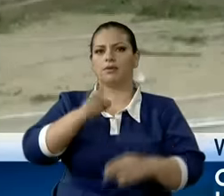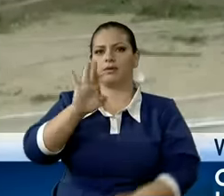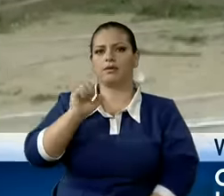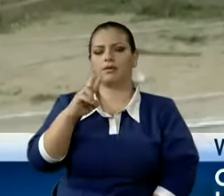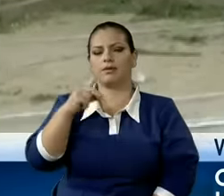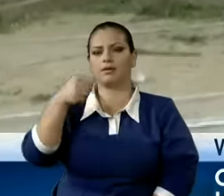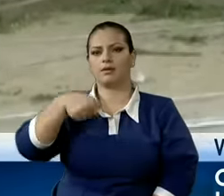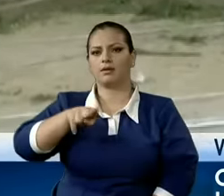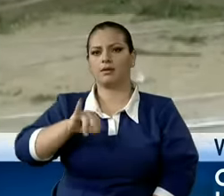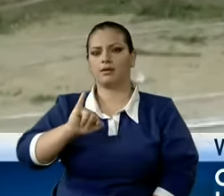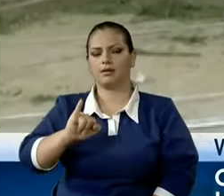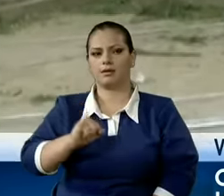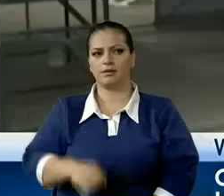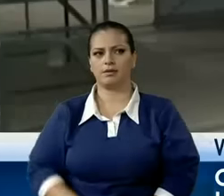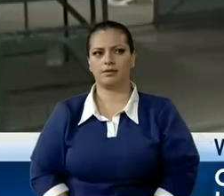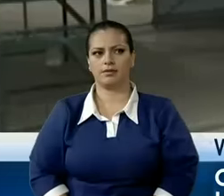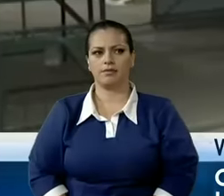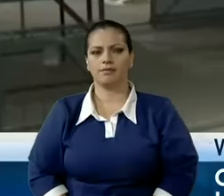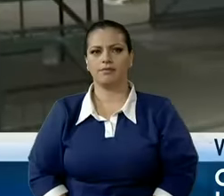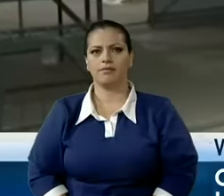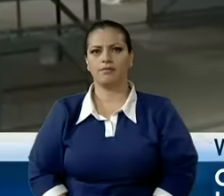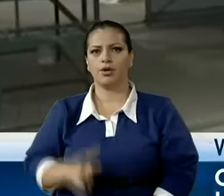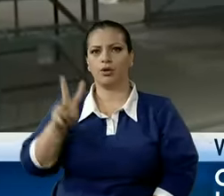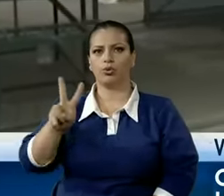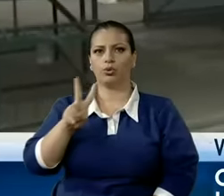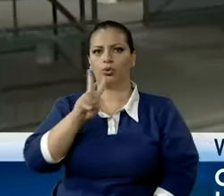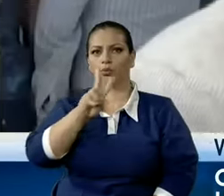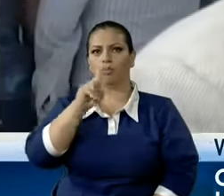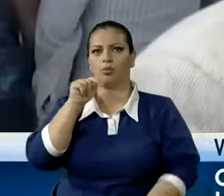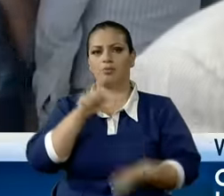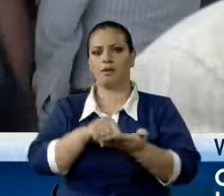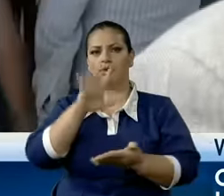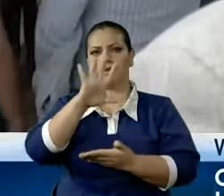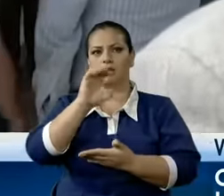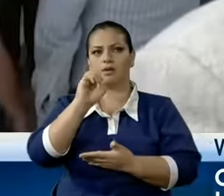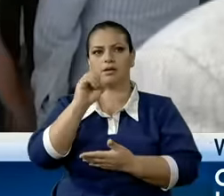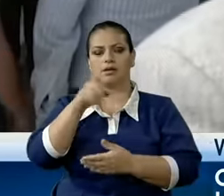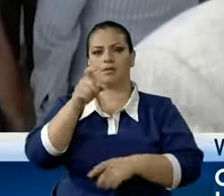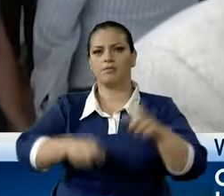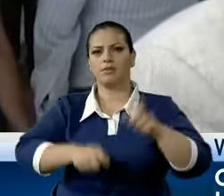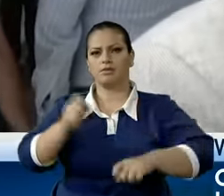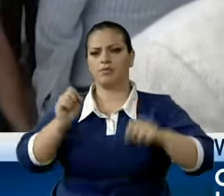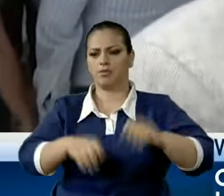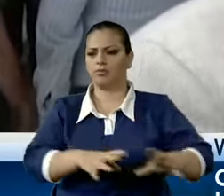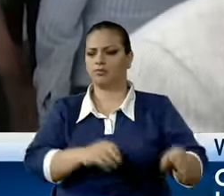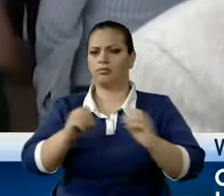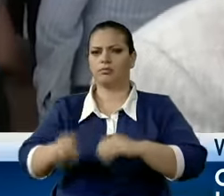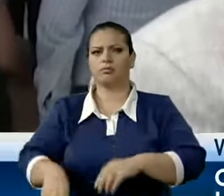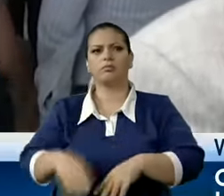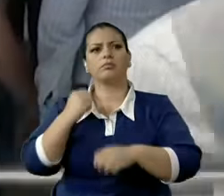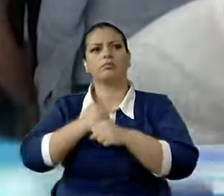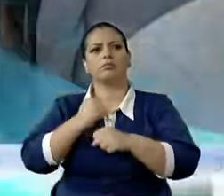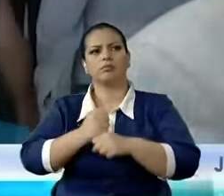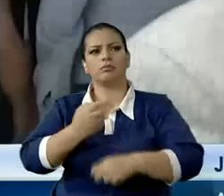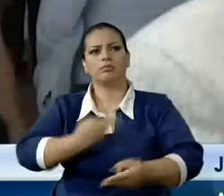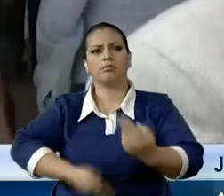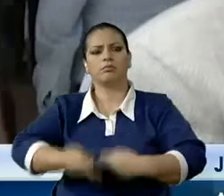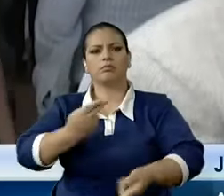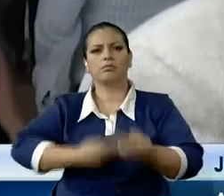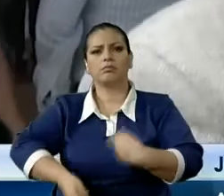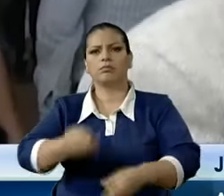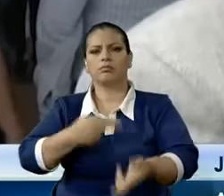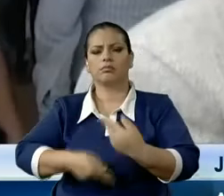área serán ubicados temporalmente más de 2.500 comerciantes. Yo creo que en un par de meses ya tenemos nuestros comerciantes de